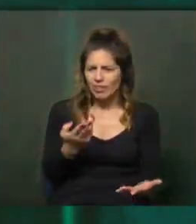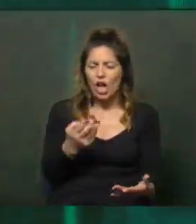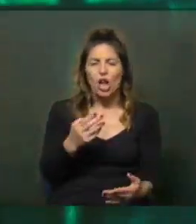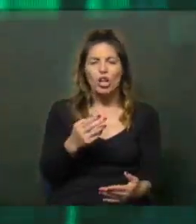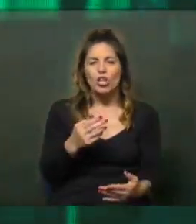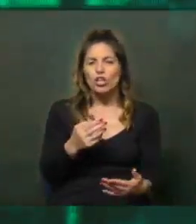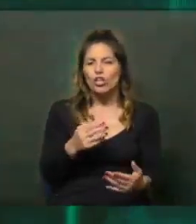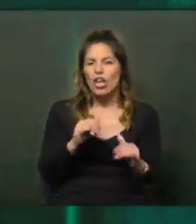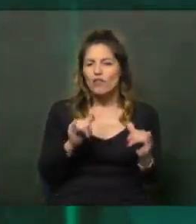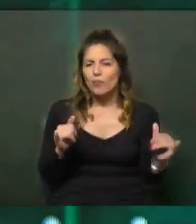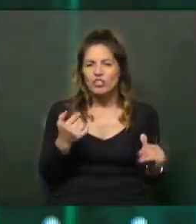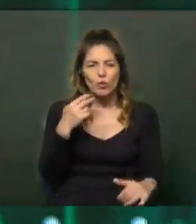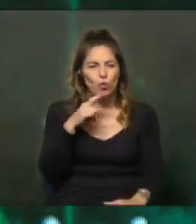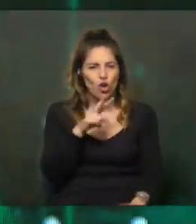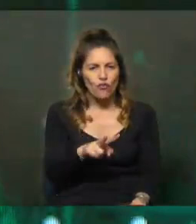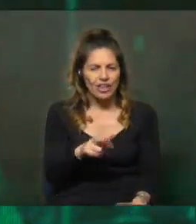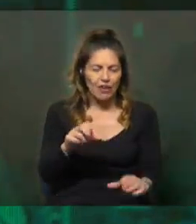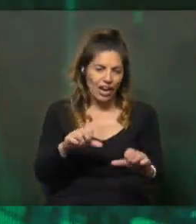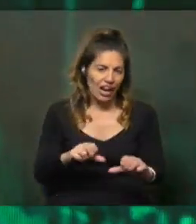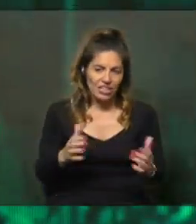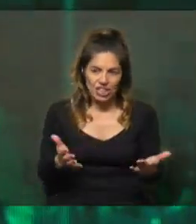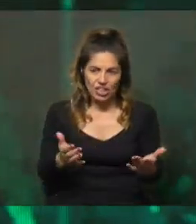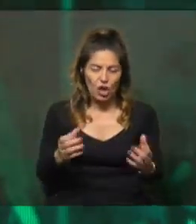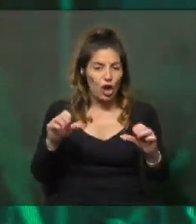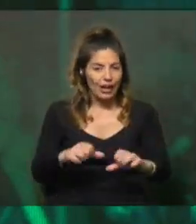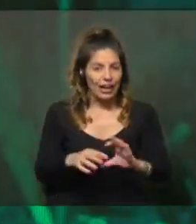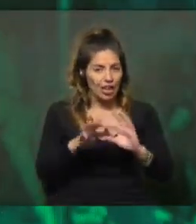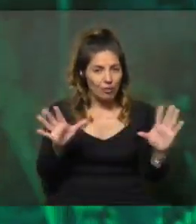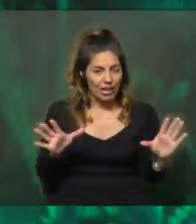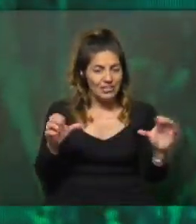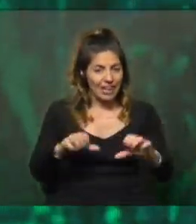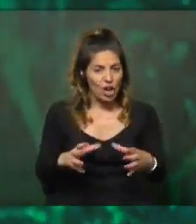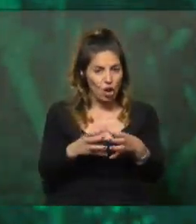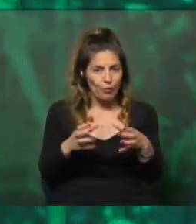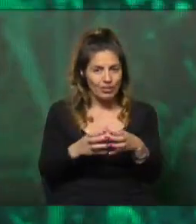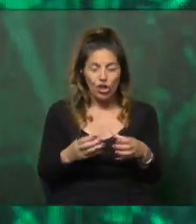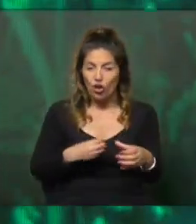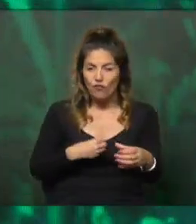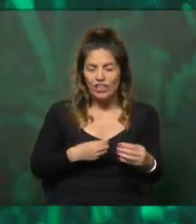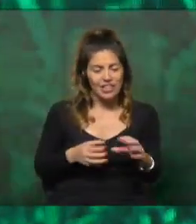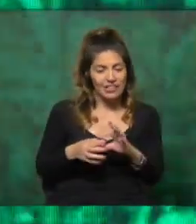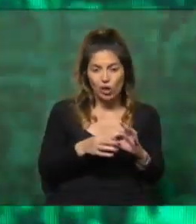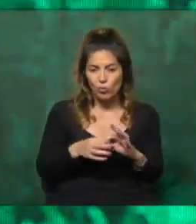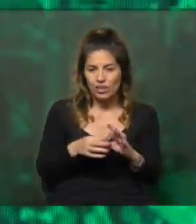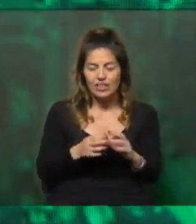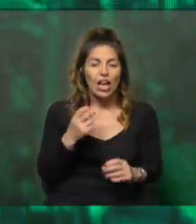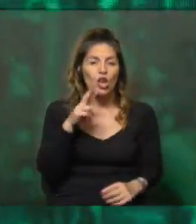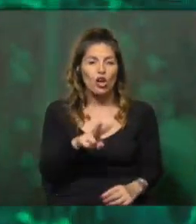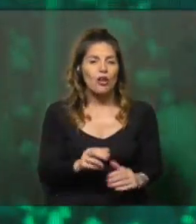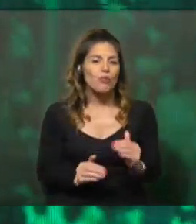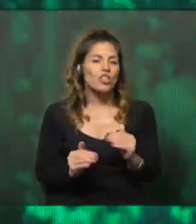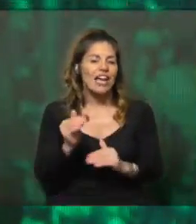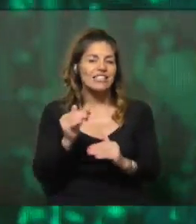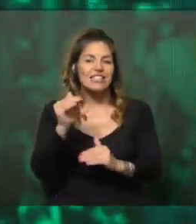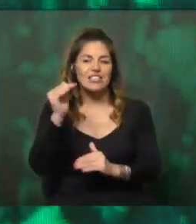latino barómetro uno los mira y ve que van Va cayendo y cae la democracia y cae los partidos son confianzas que van muy de la mano entonces lo que vemos son ascensos de